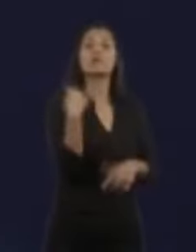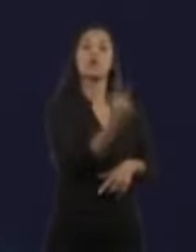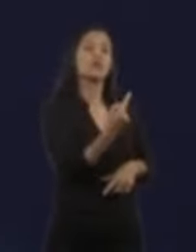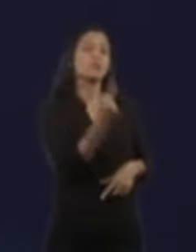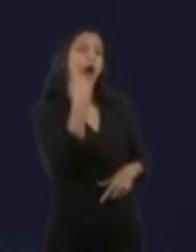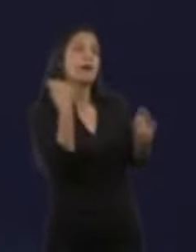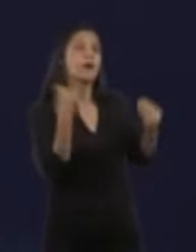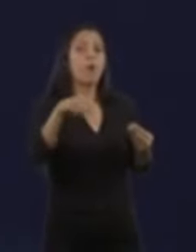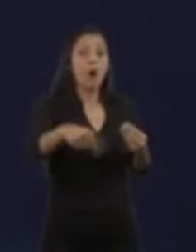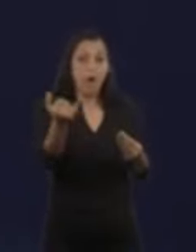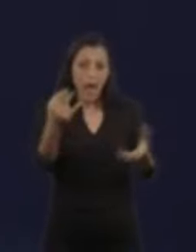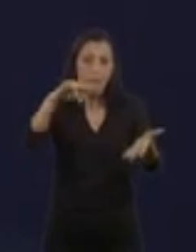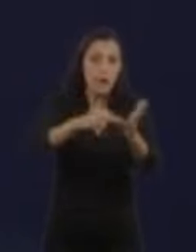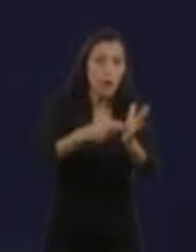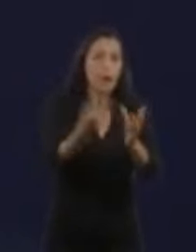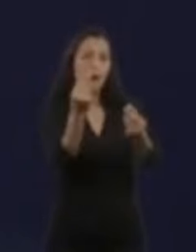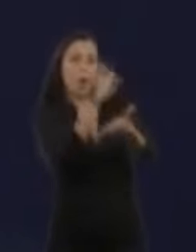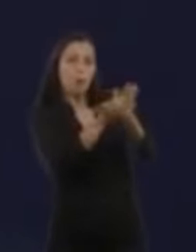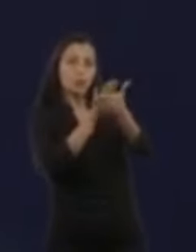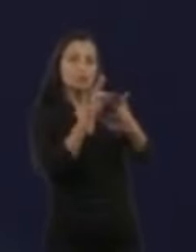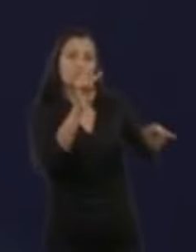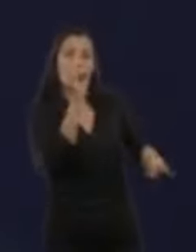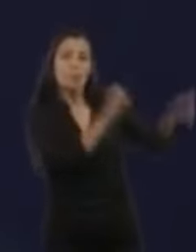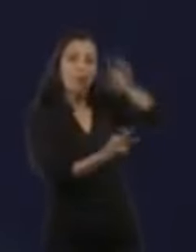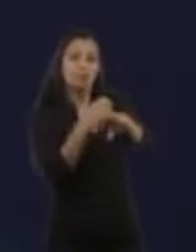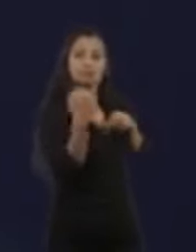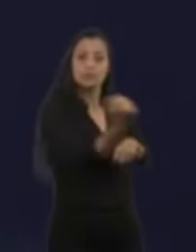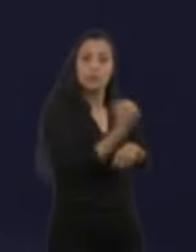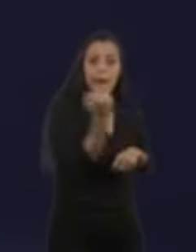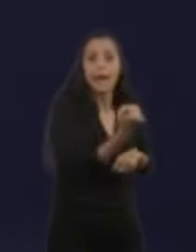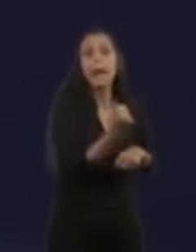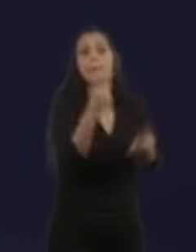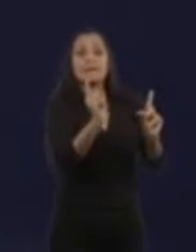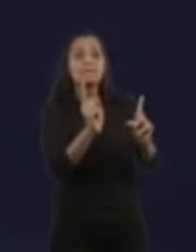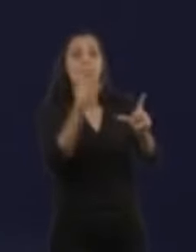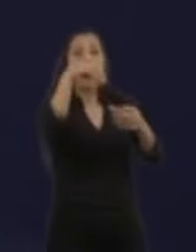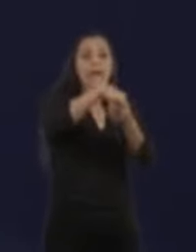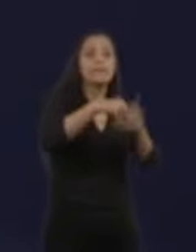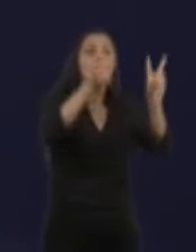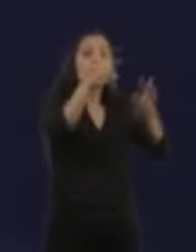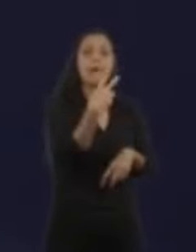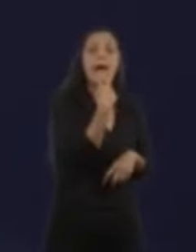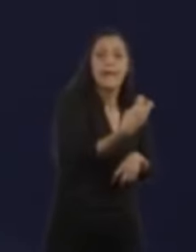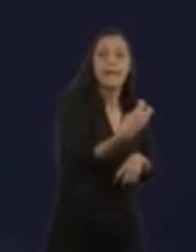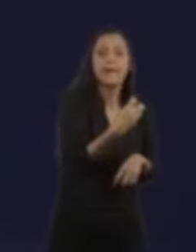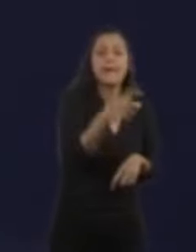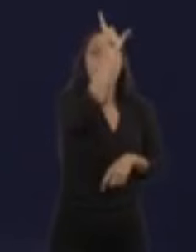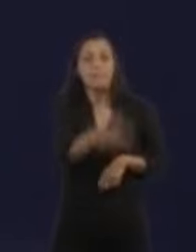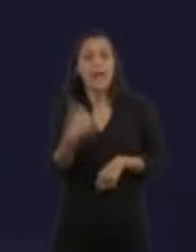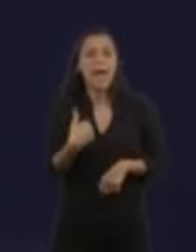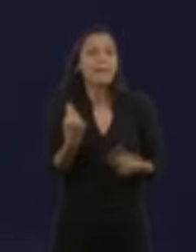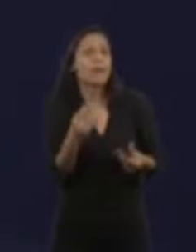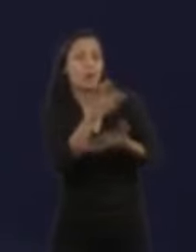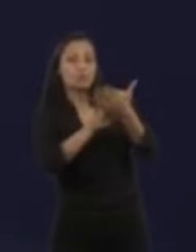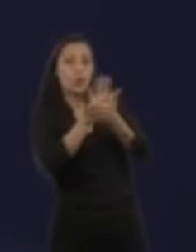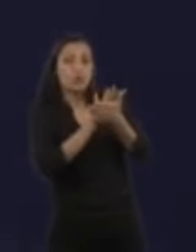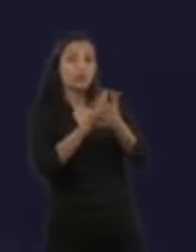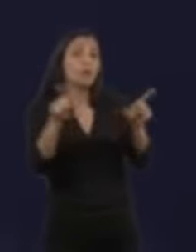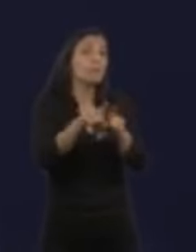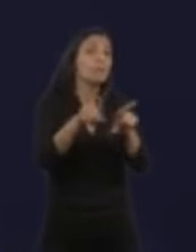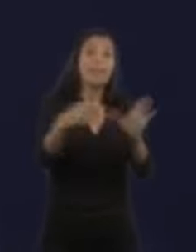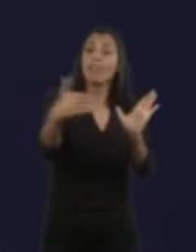el problema que tenemos en términos de demanda o en el mercado de energía interno eh De acuerdo a la oferta